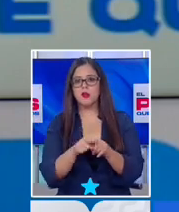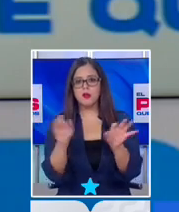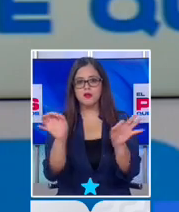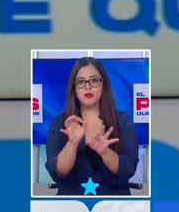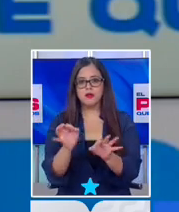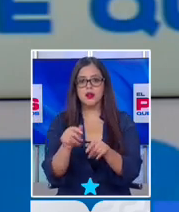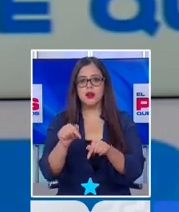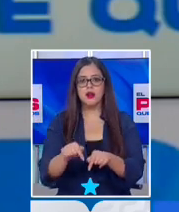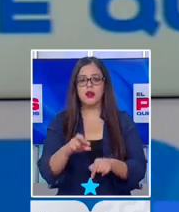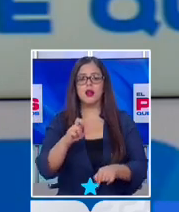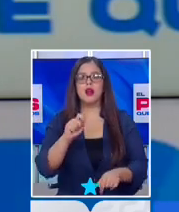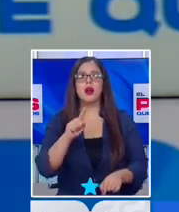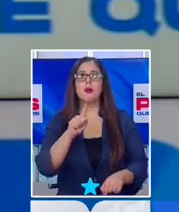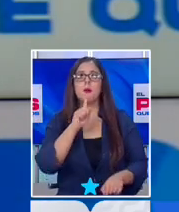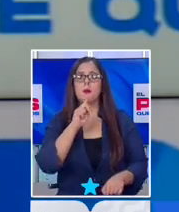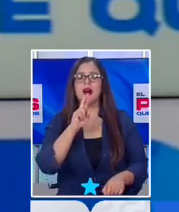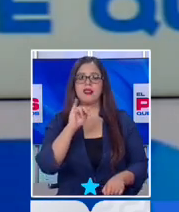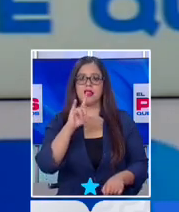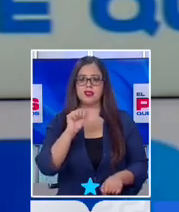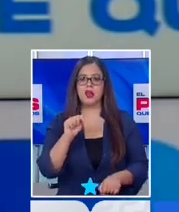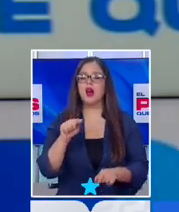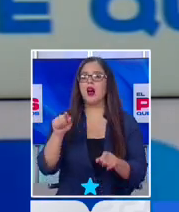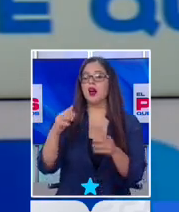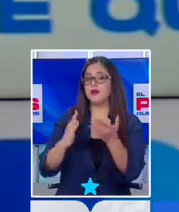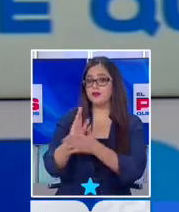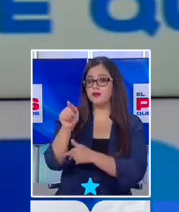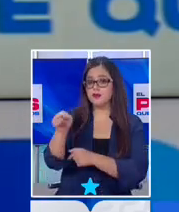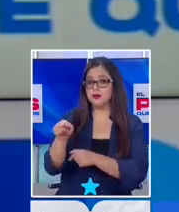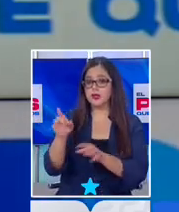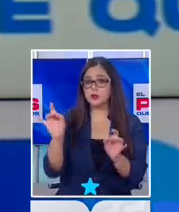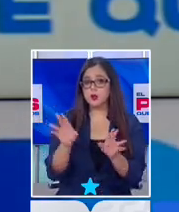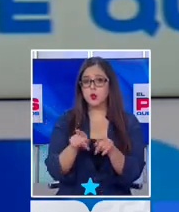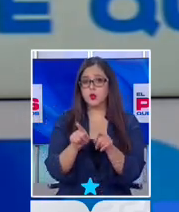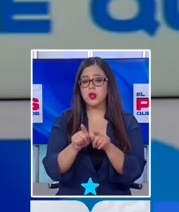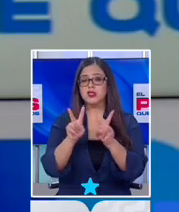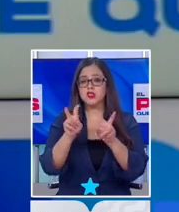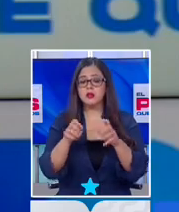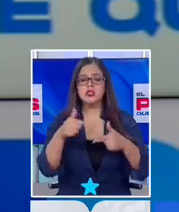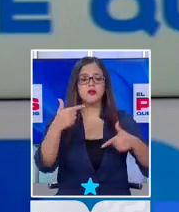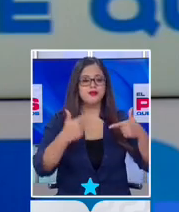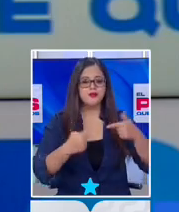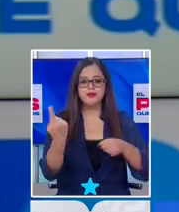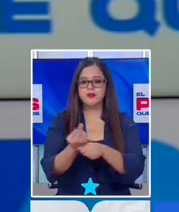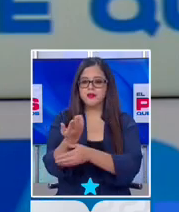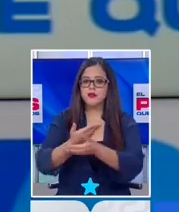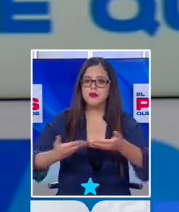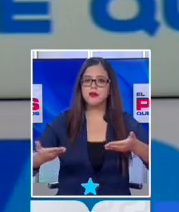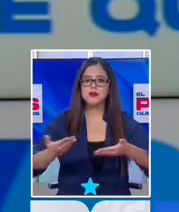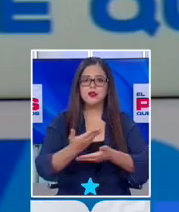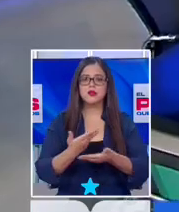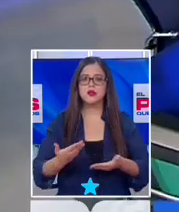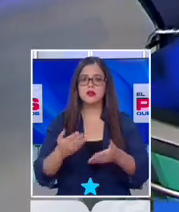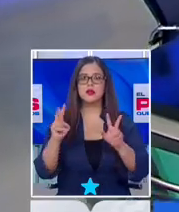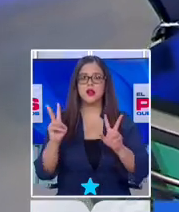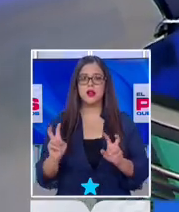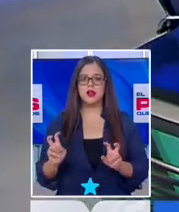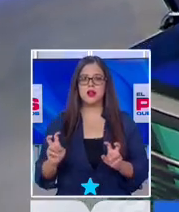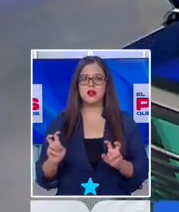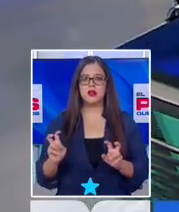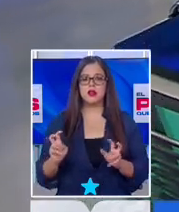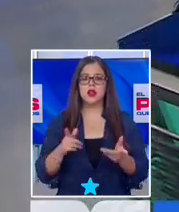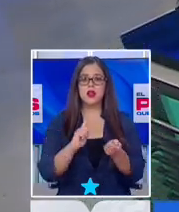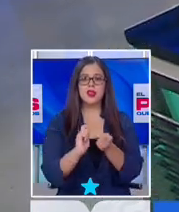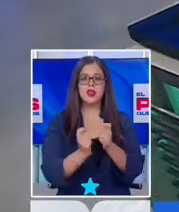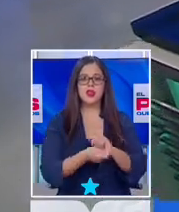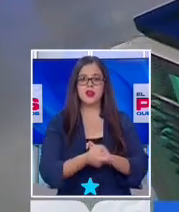mesa patricia comienzo contigo quizás lo más no quiero decir cuidado pero sí discutido en términos de el cambio estructural